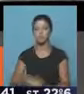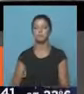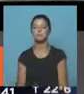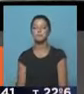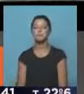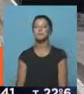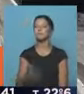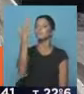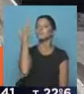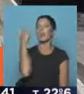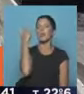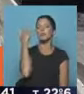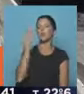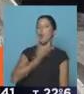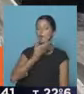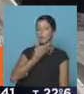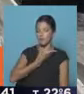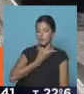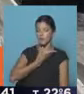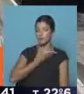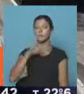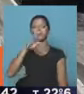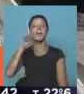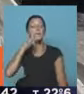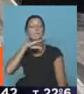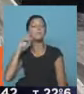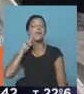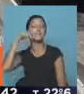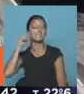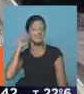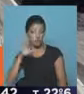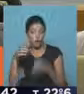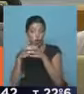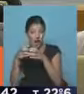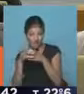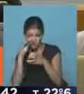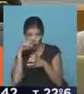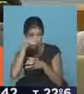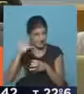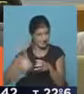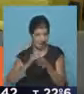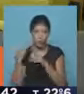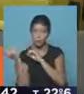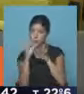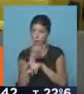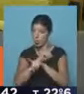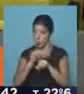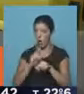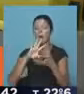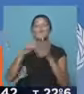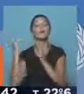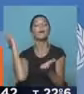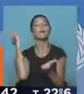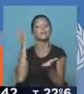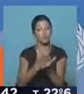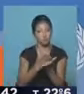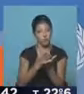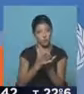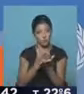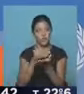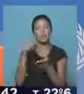de febrero, Beijing anunció la suspensión de importaciones de carbón norcoreano por todo este año como parte de las sanciones impuestas por el Consejo